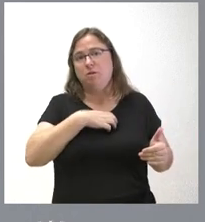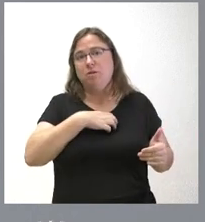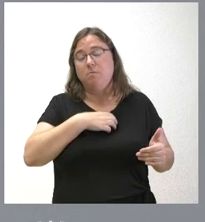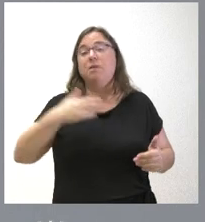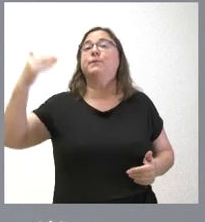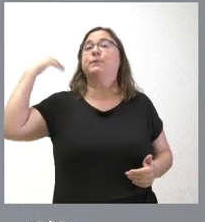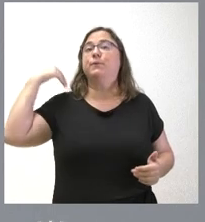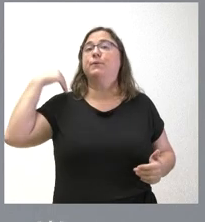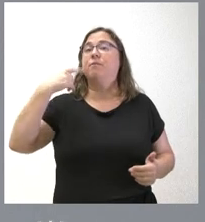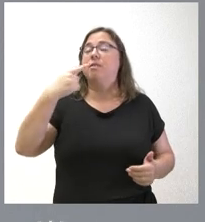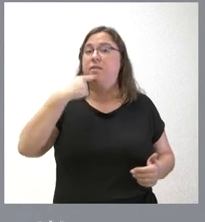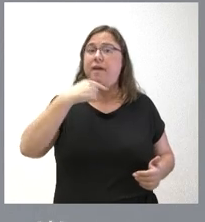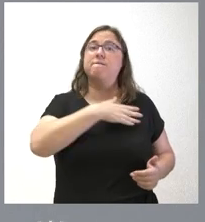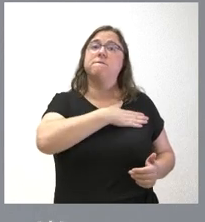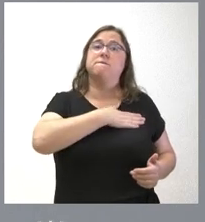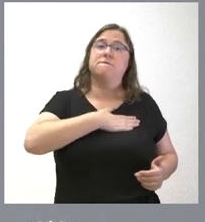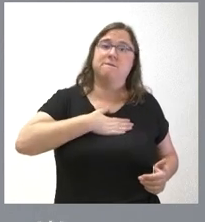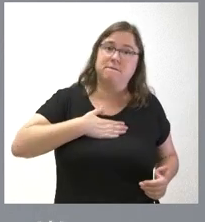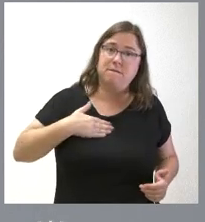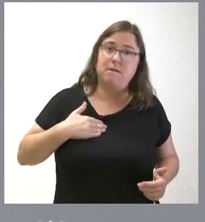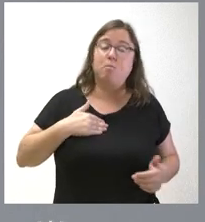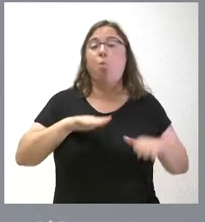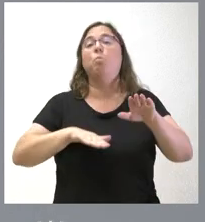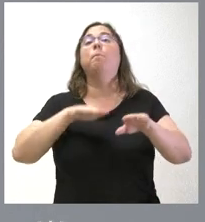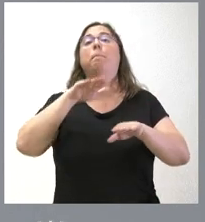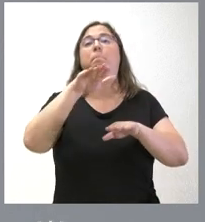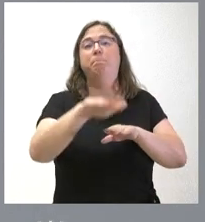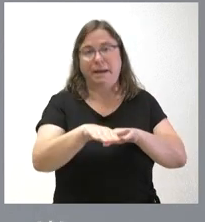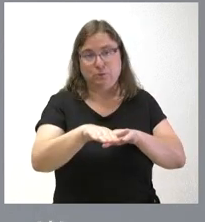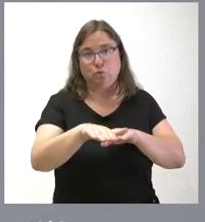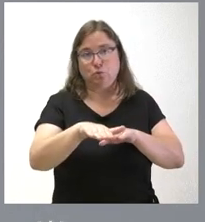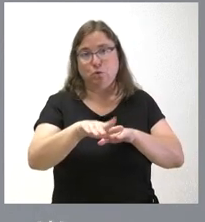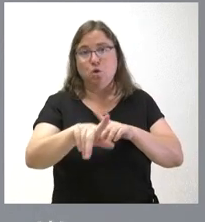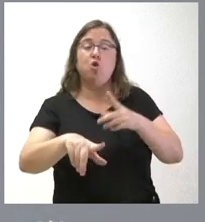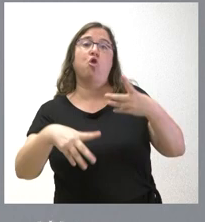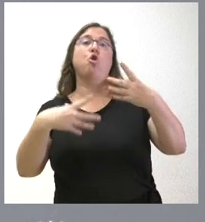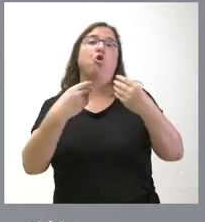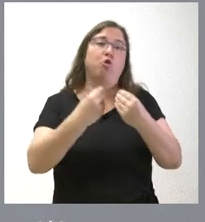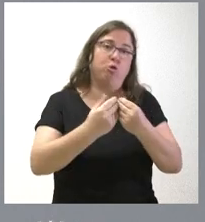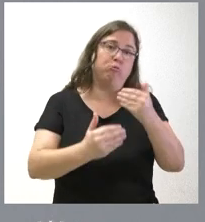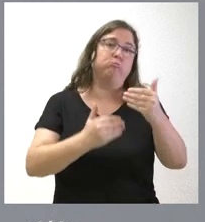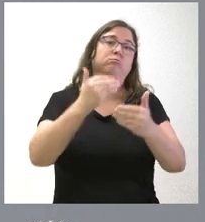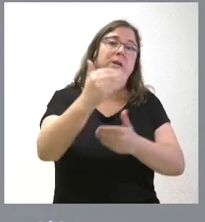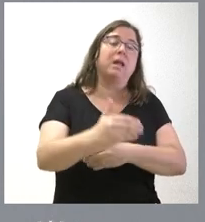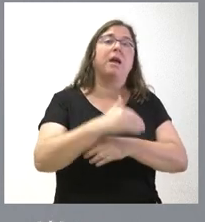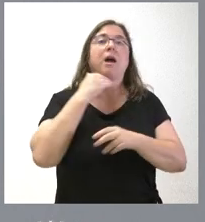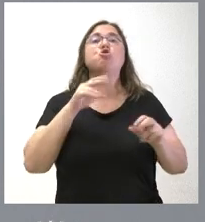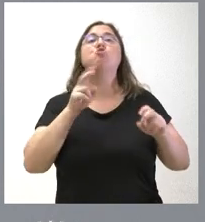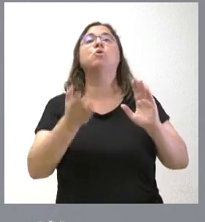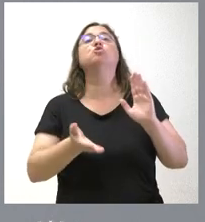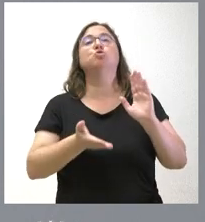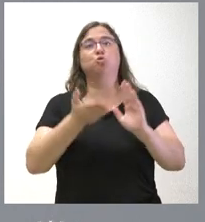momento dije que nuestra voluntad Es que este era un paso que vendría acompañado de una nueva subida